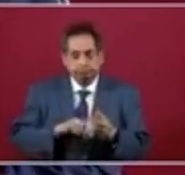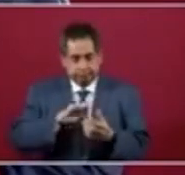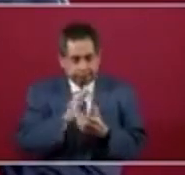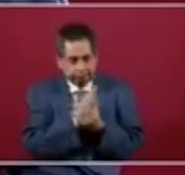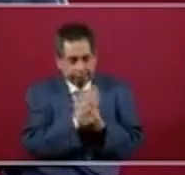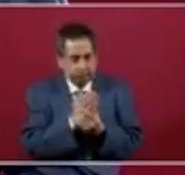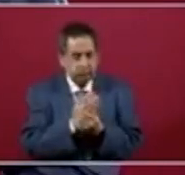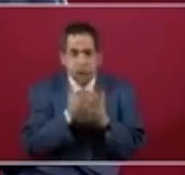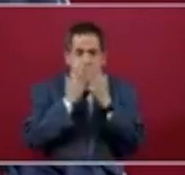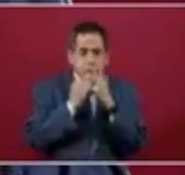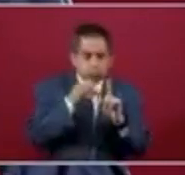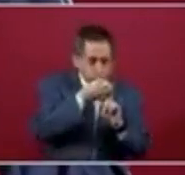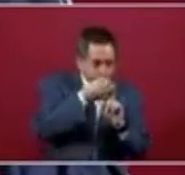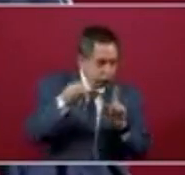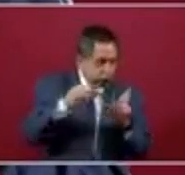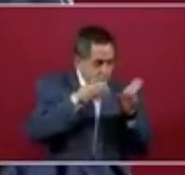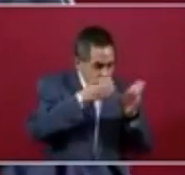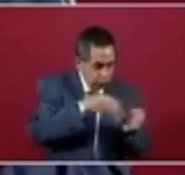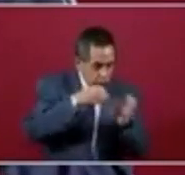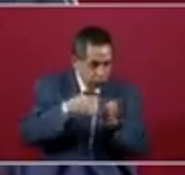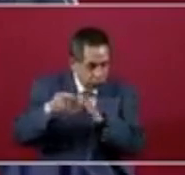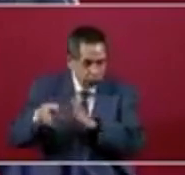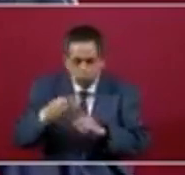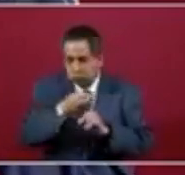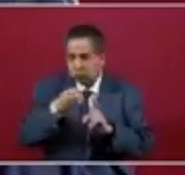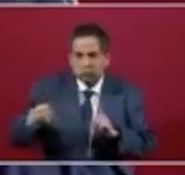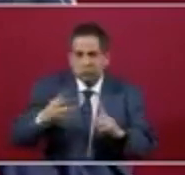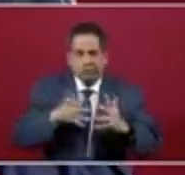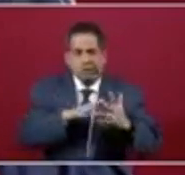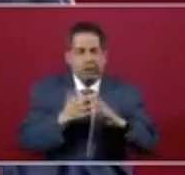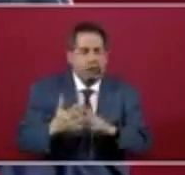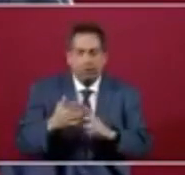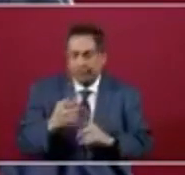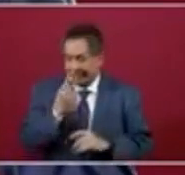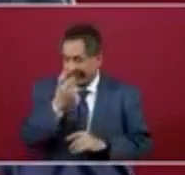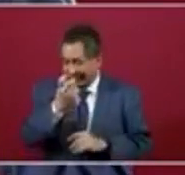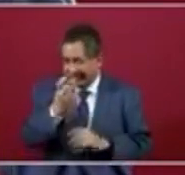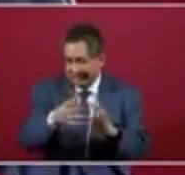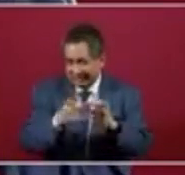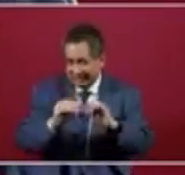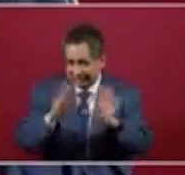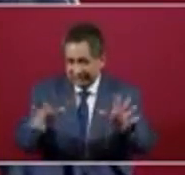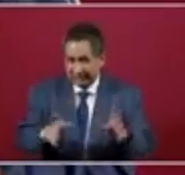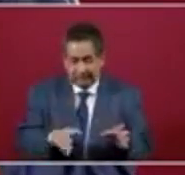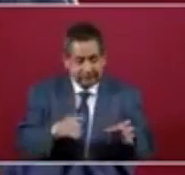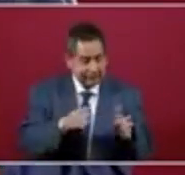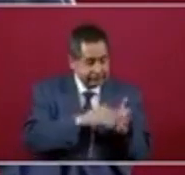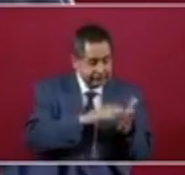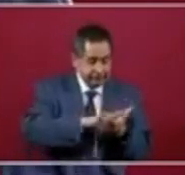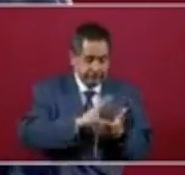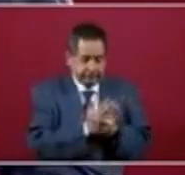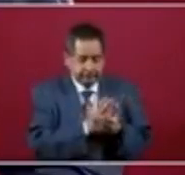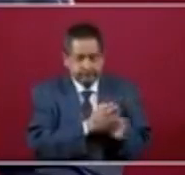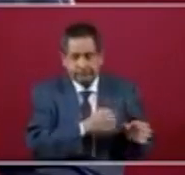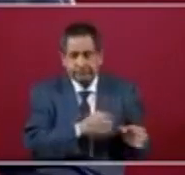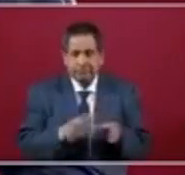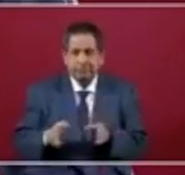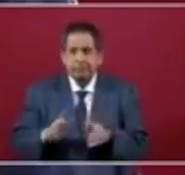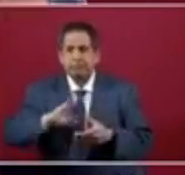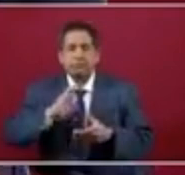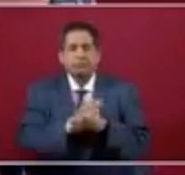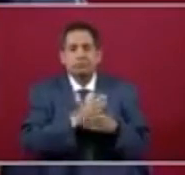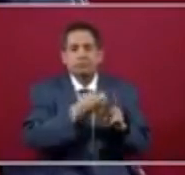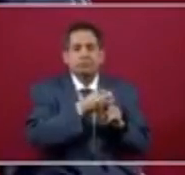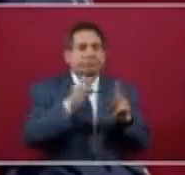está sistematizada. Me gustaría que les quedara claro que esta documentación fue organizada,